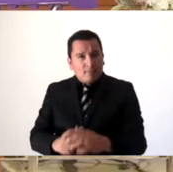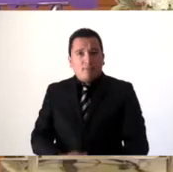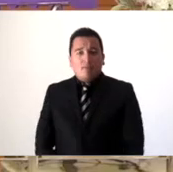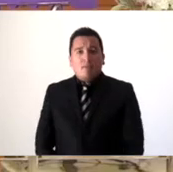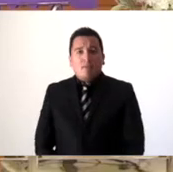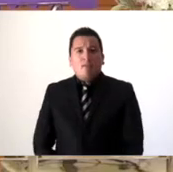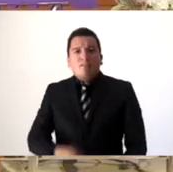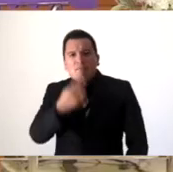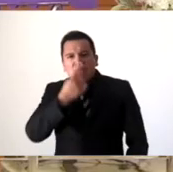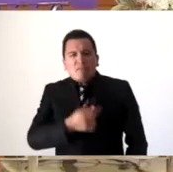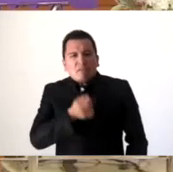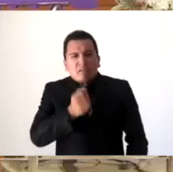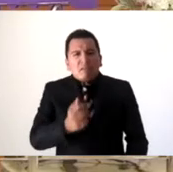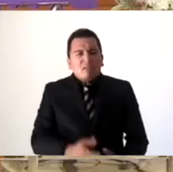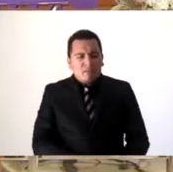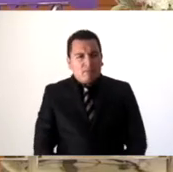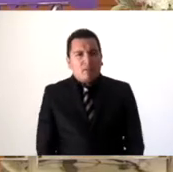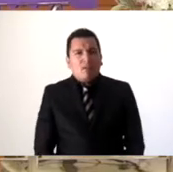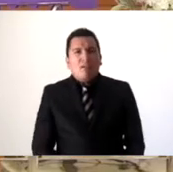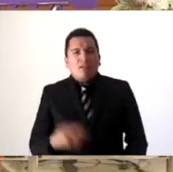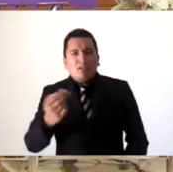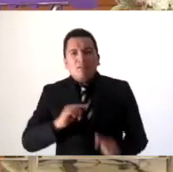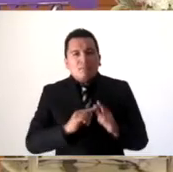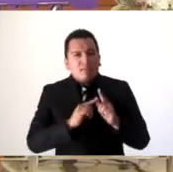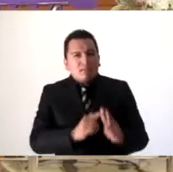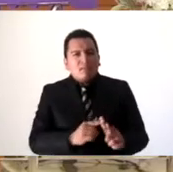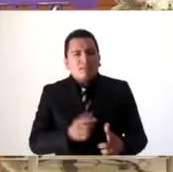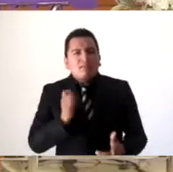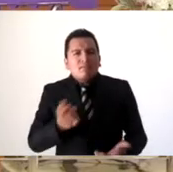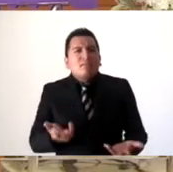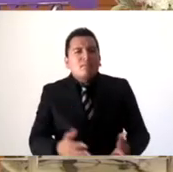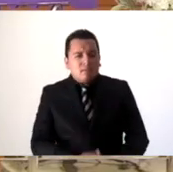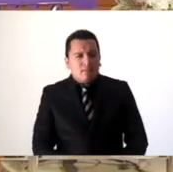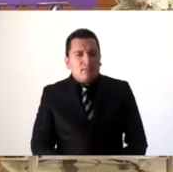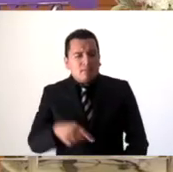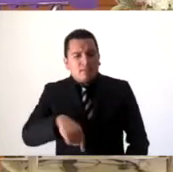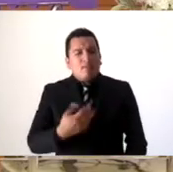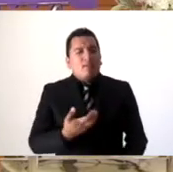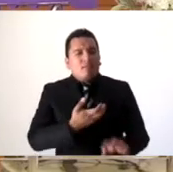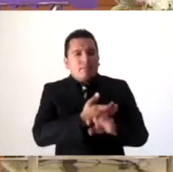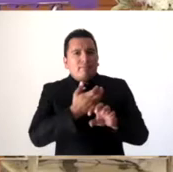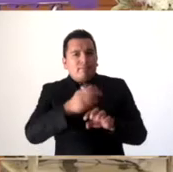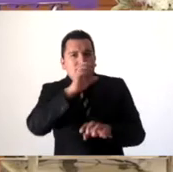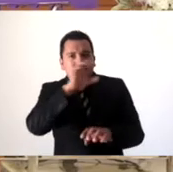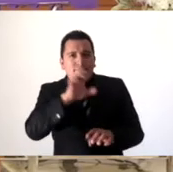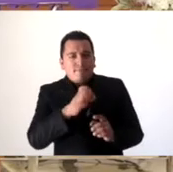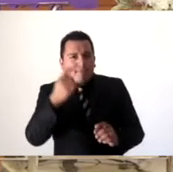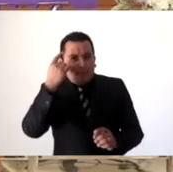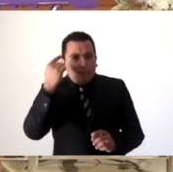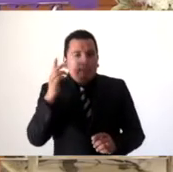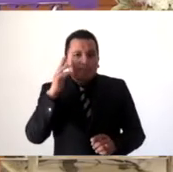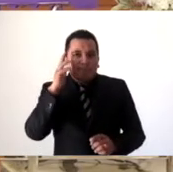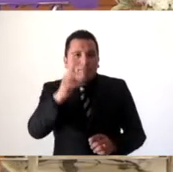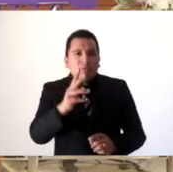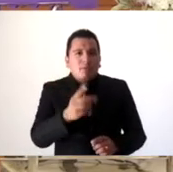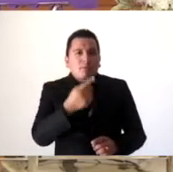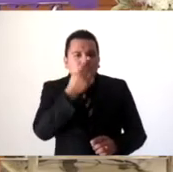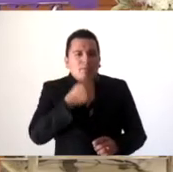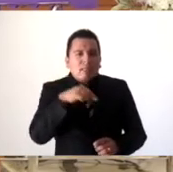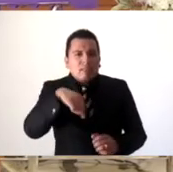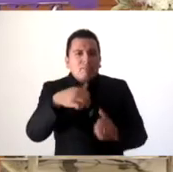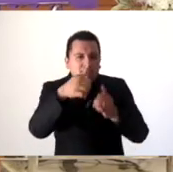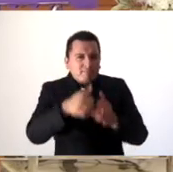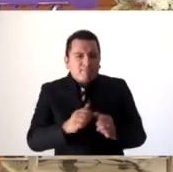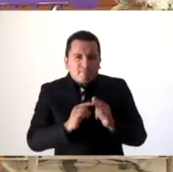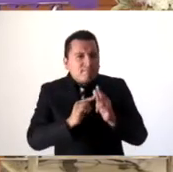ciertos procedimientos. ¿A qué te referías? ¿Qué es lo que hay que conservar en este federalismo electoral pensando en un